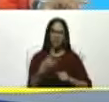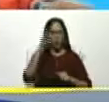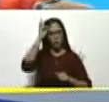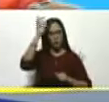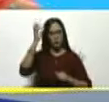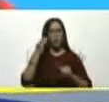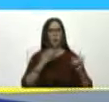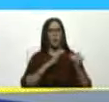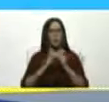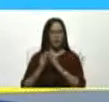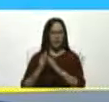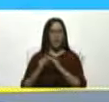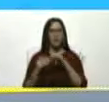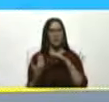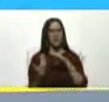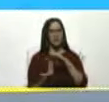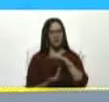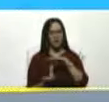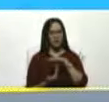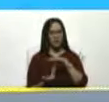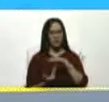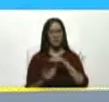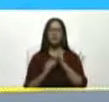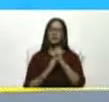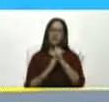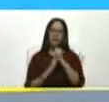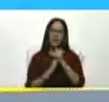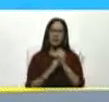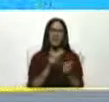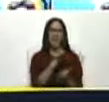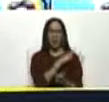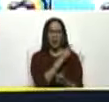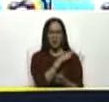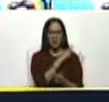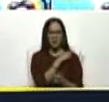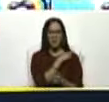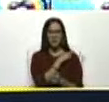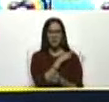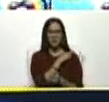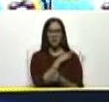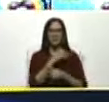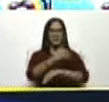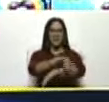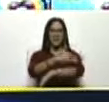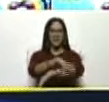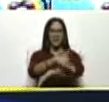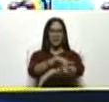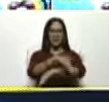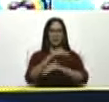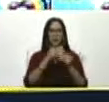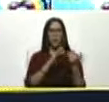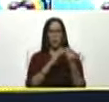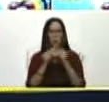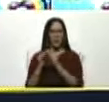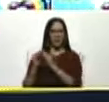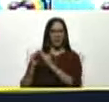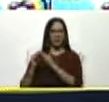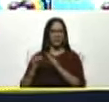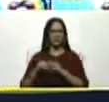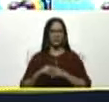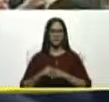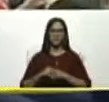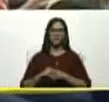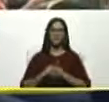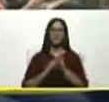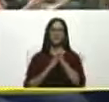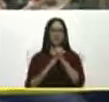consejos comunales en las bases, del liderazgo de las jefas y jefes de calle y comunidad, del